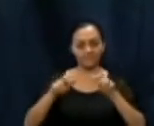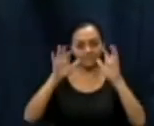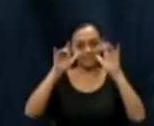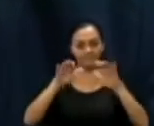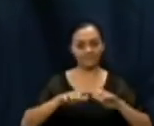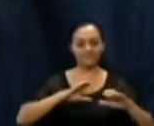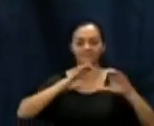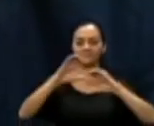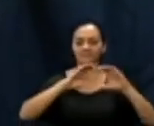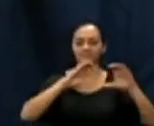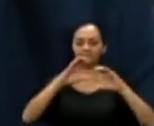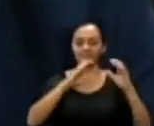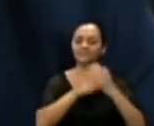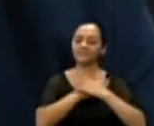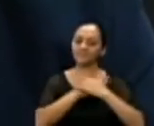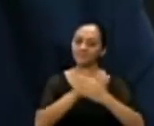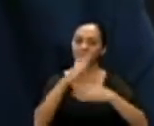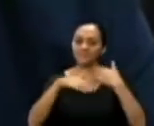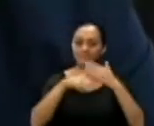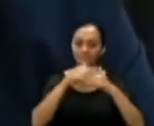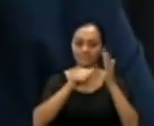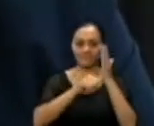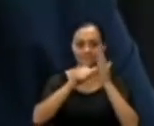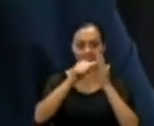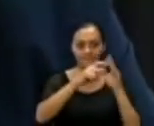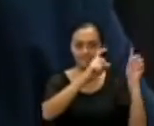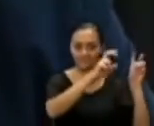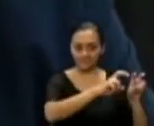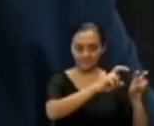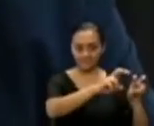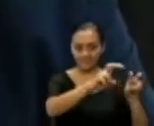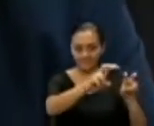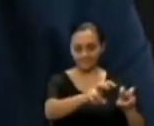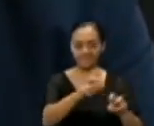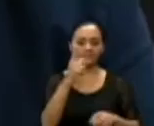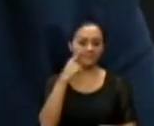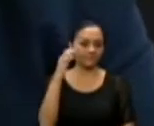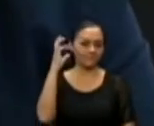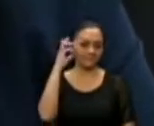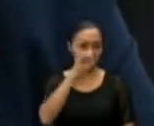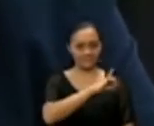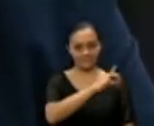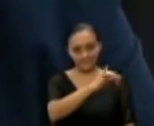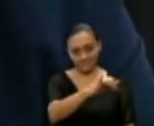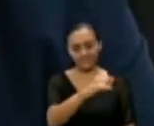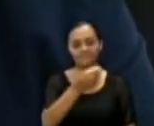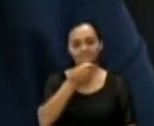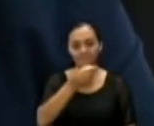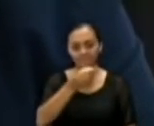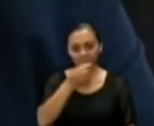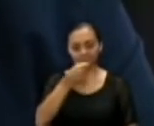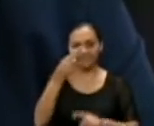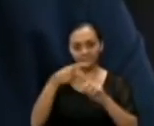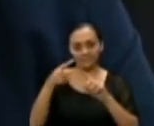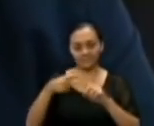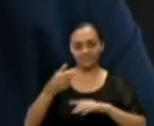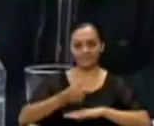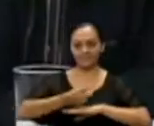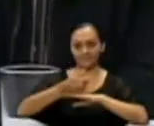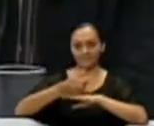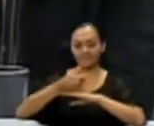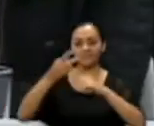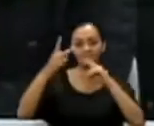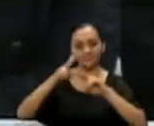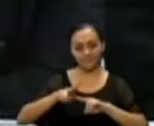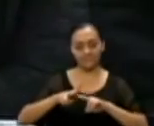de comunicación saluda a los señores ministros a las señoras ministras autoridades periodistas ya ustedes amigos que nos